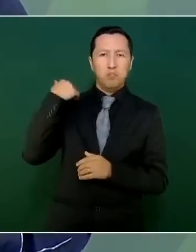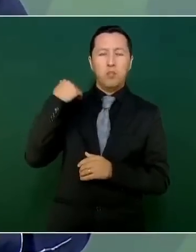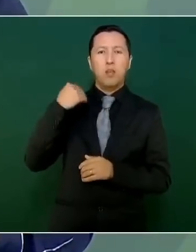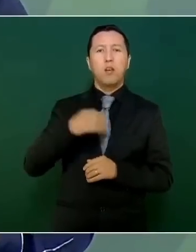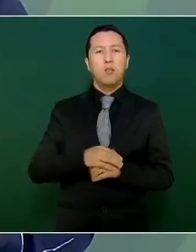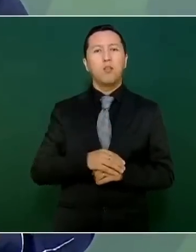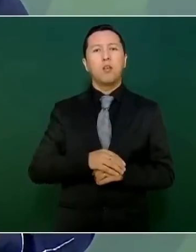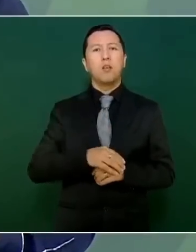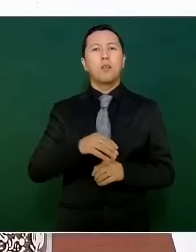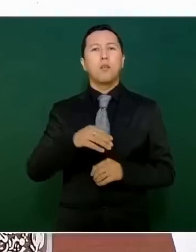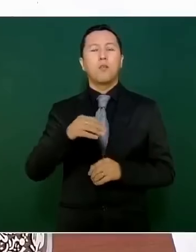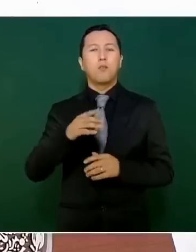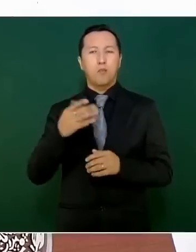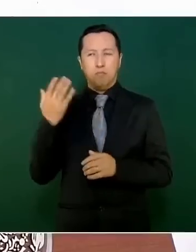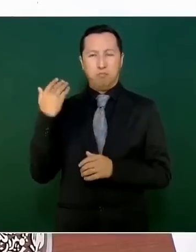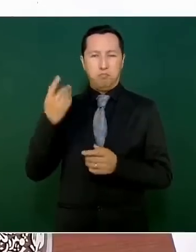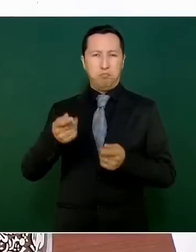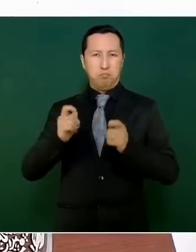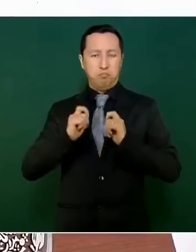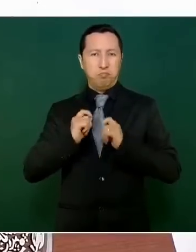IMSS Bienestar